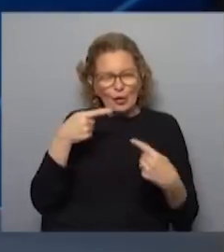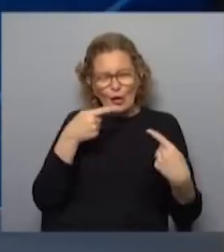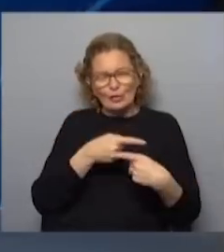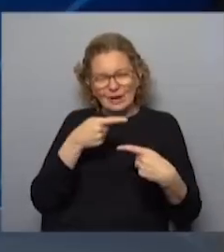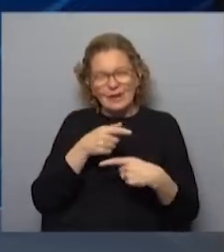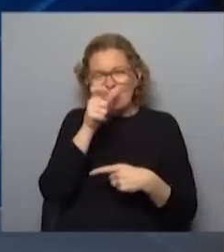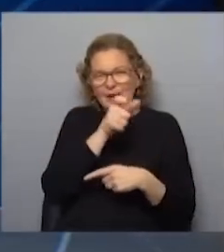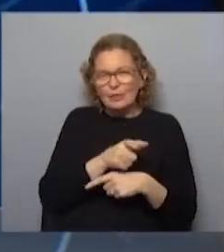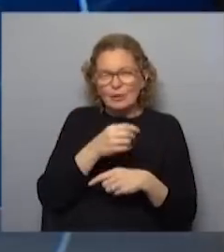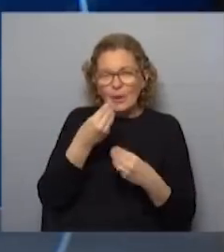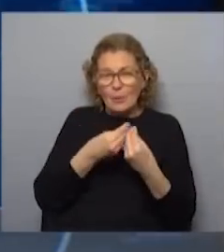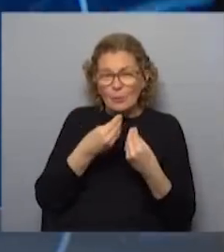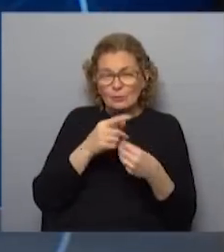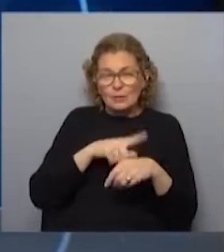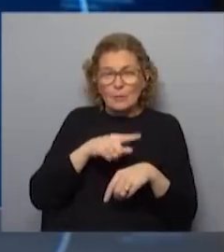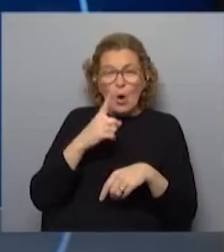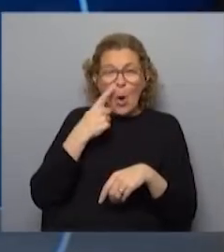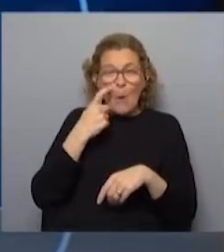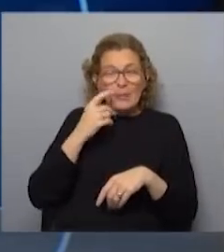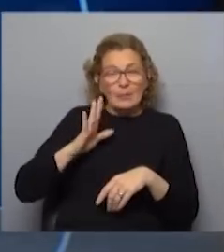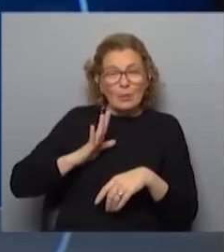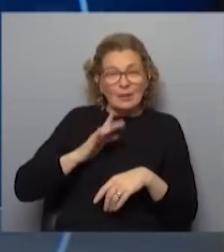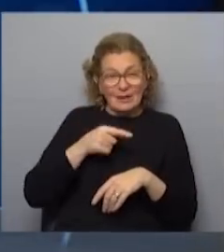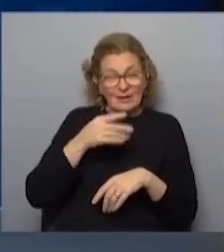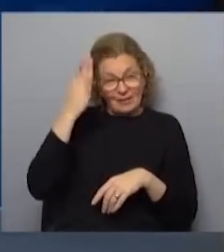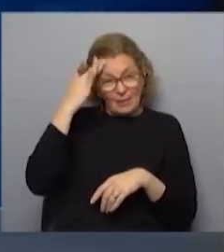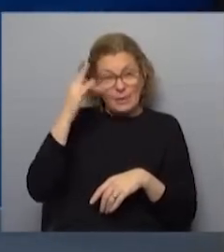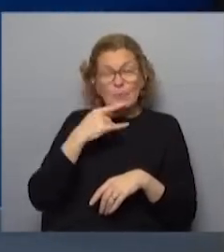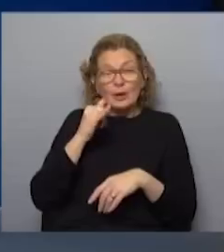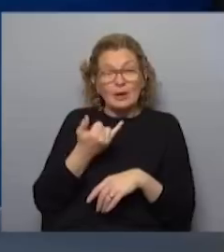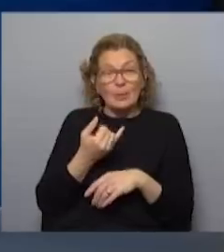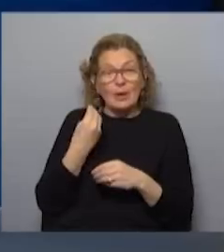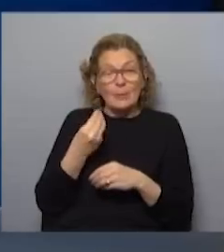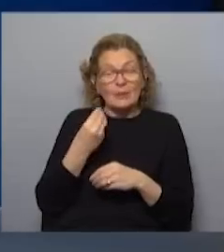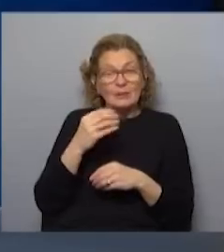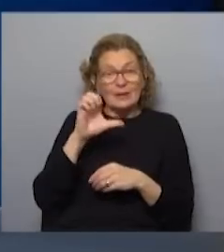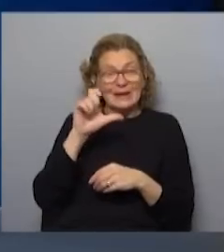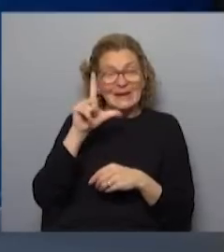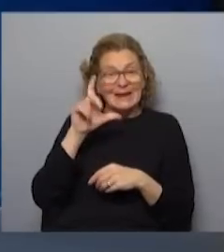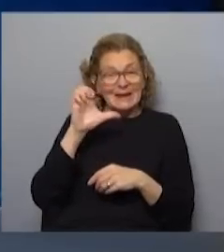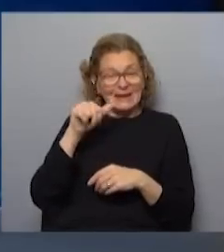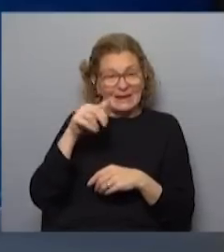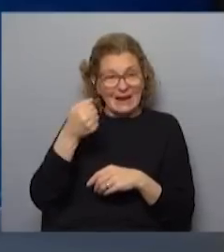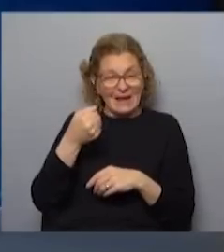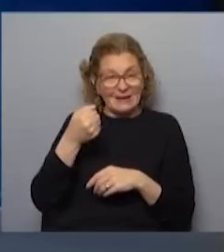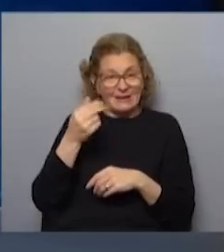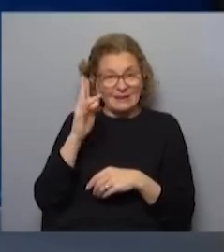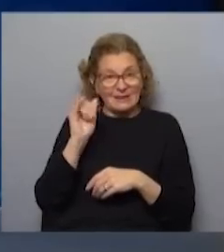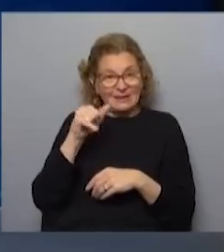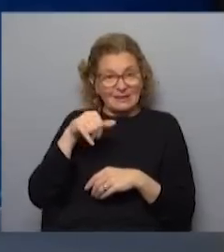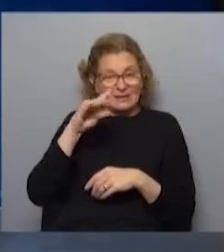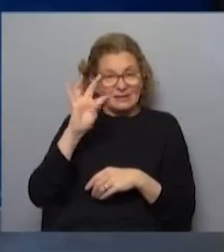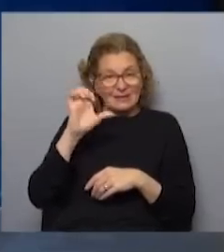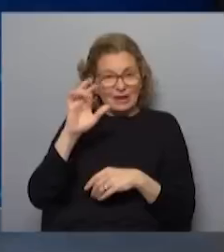maltrató durante muchísimo tiempo hombres mujeres él sabe por ejemplo Qué pasó con Elena quinteros Entonces tenemos que trabajar